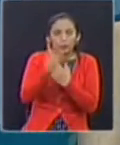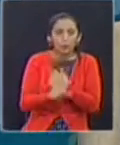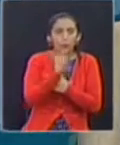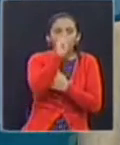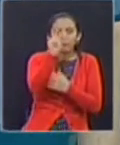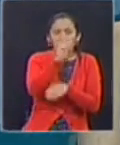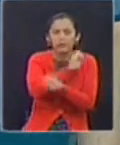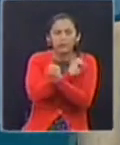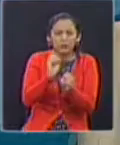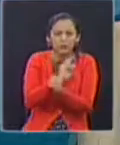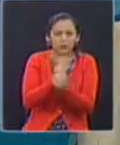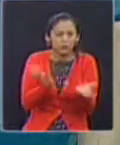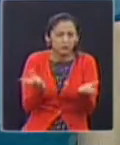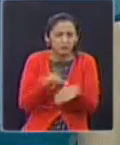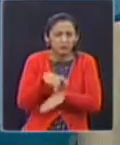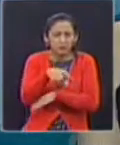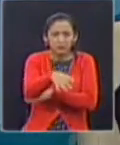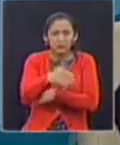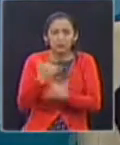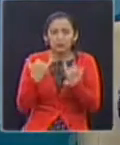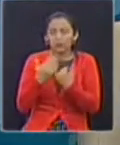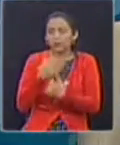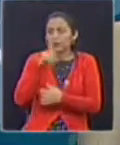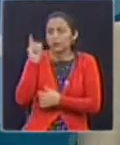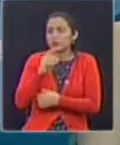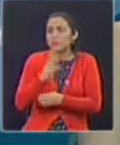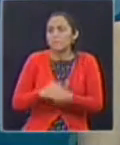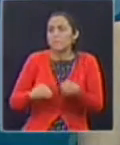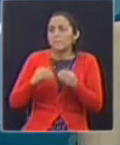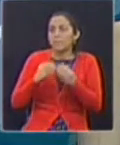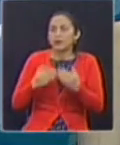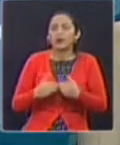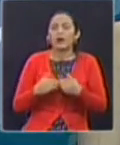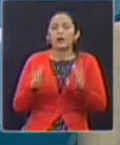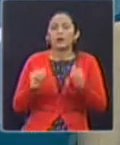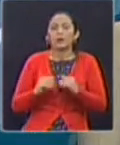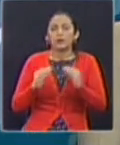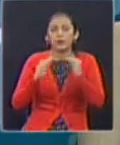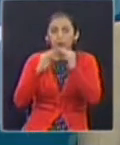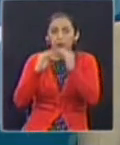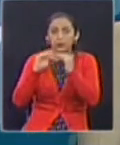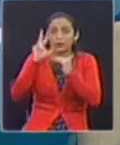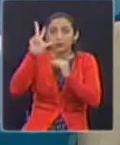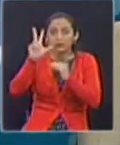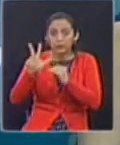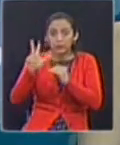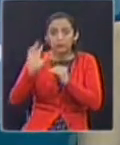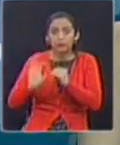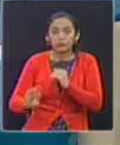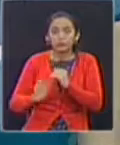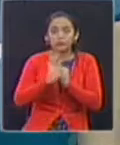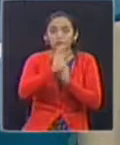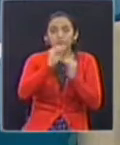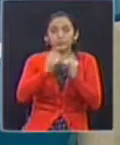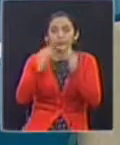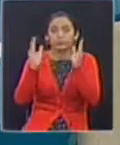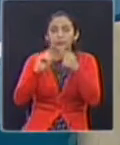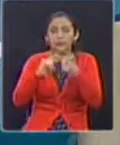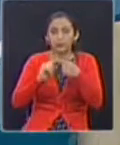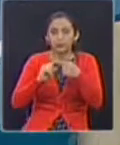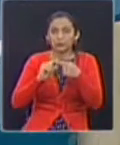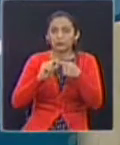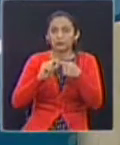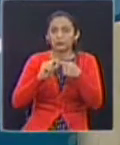reabren 3 museos que tienen que ver con el Museo Nacional. 3 museos en la Casa de la Cultura, que es el Museo de Arte